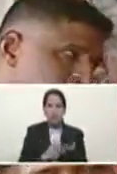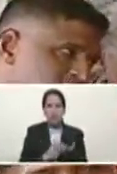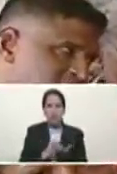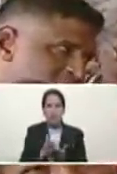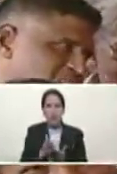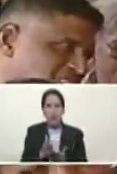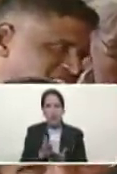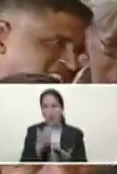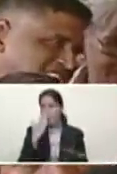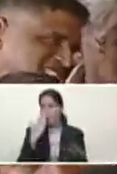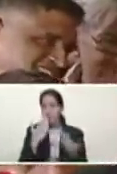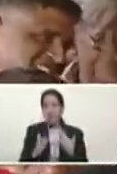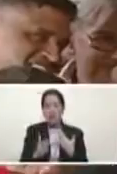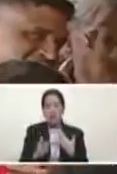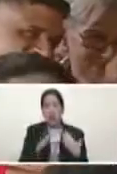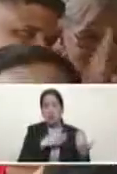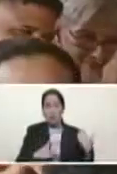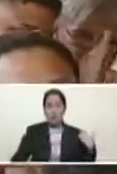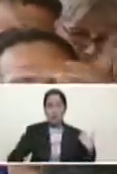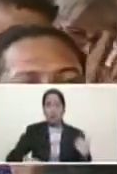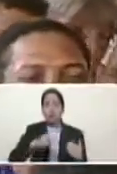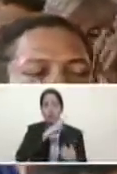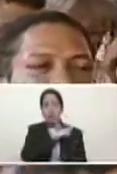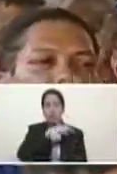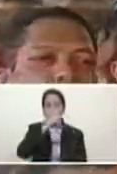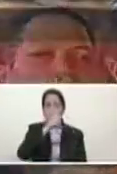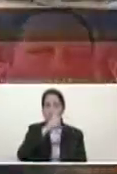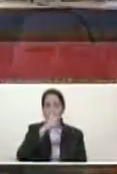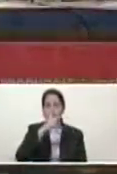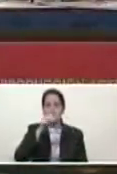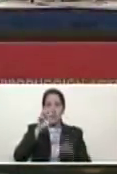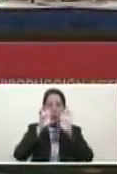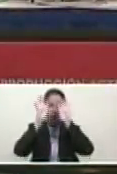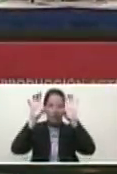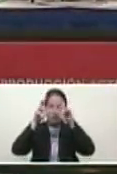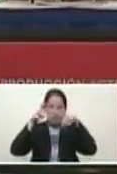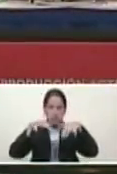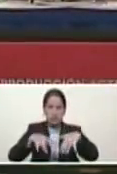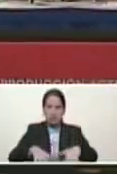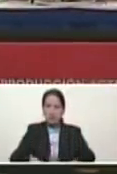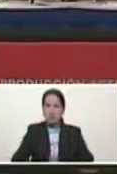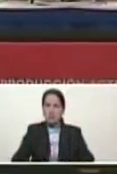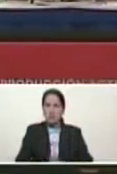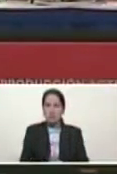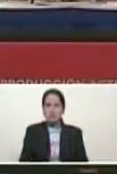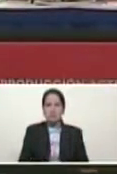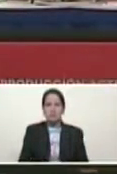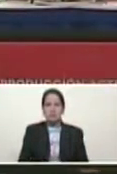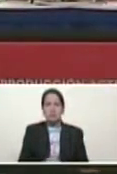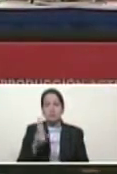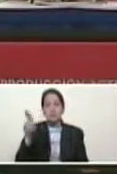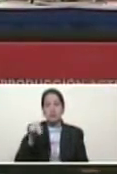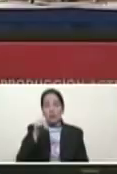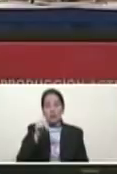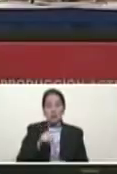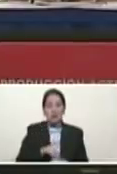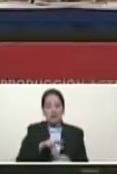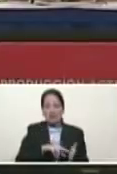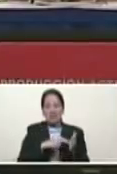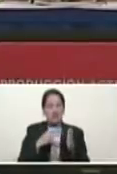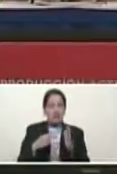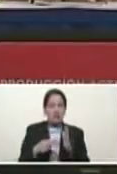ante ese comandante en jefe y ante la estructura nacional de nuestro concepto y